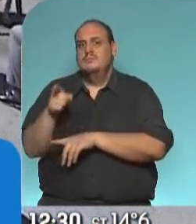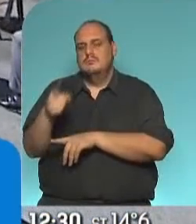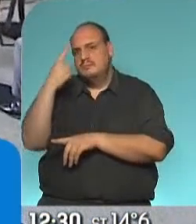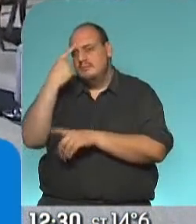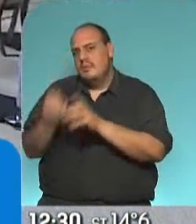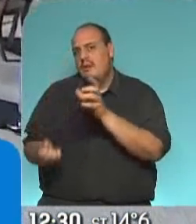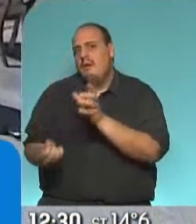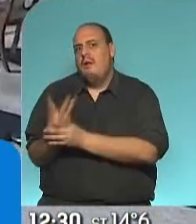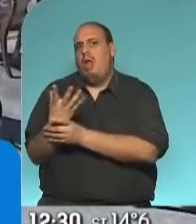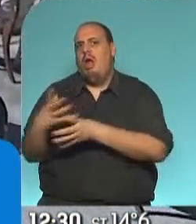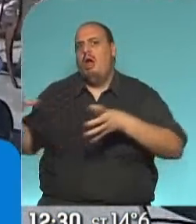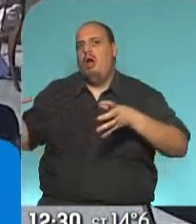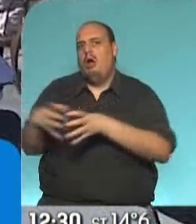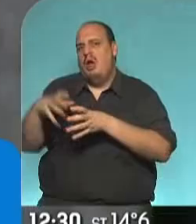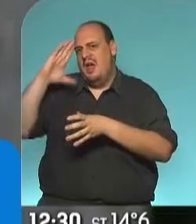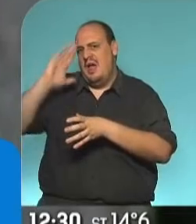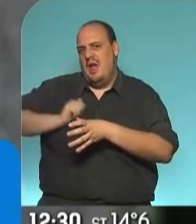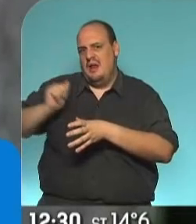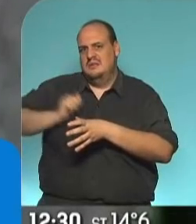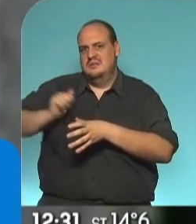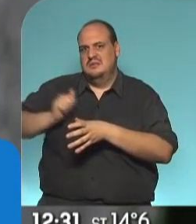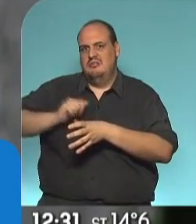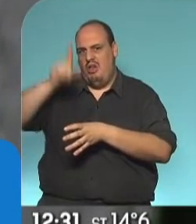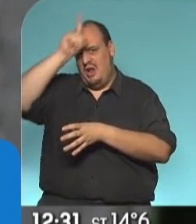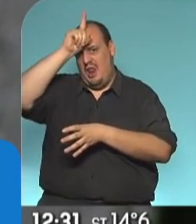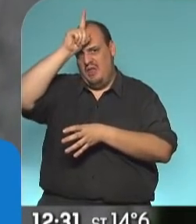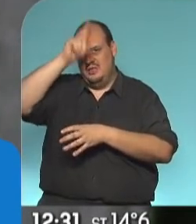creó su ejército de granaderos,